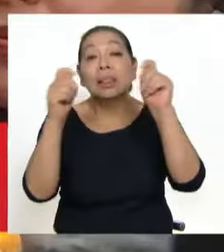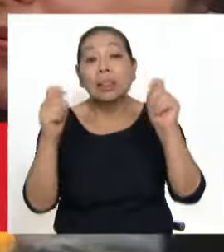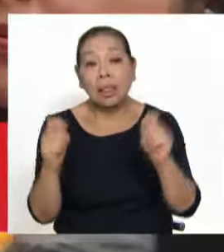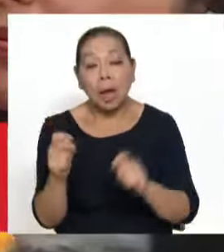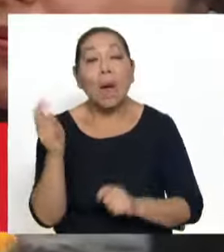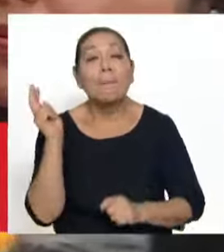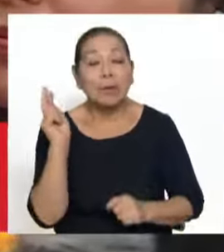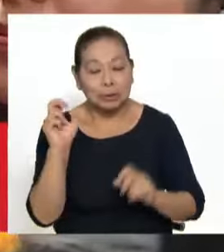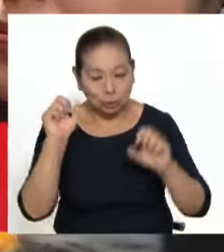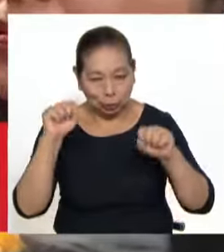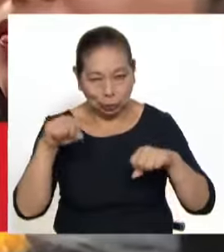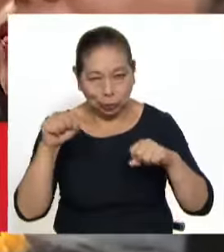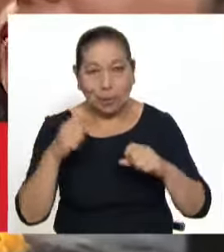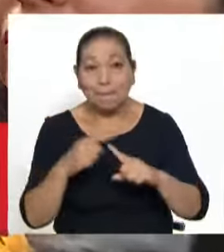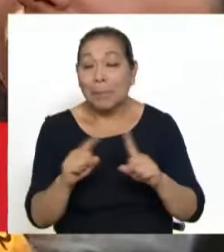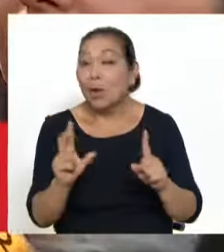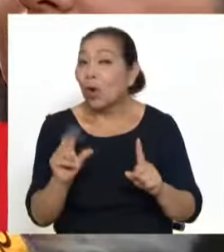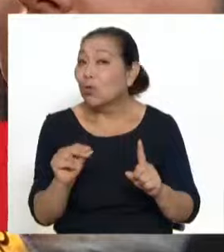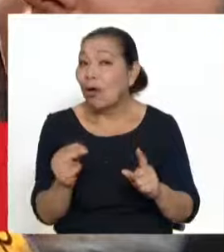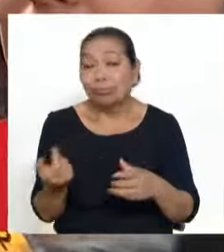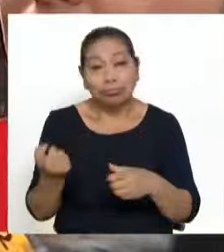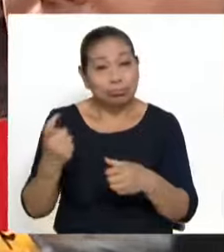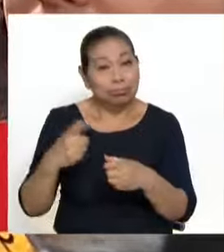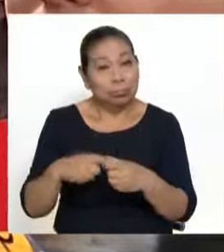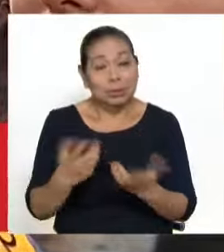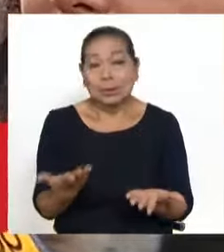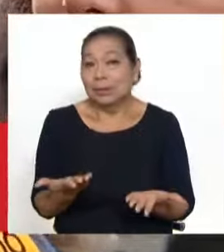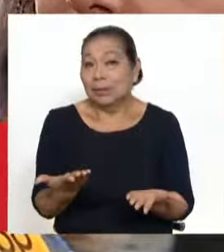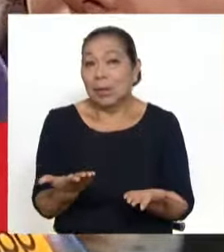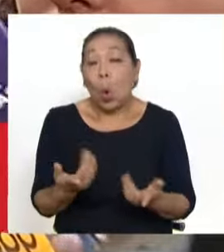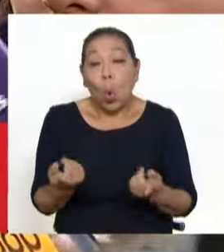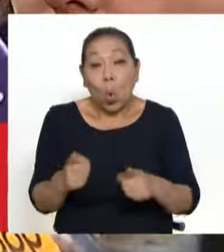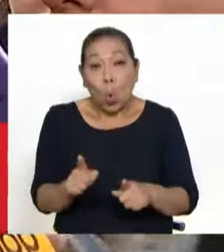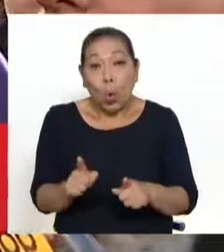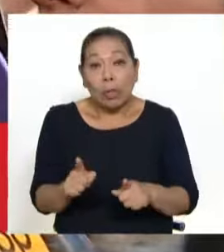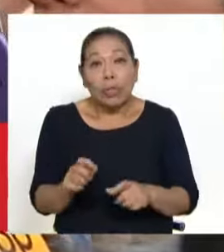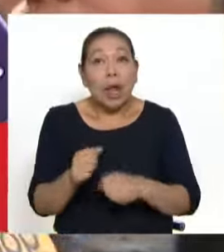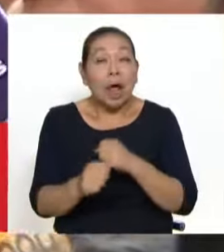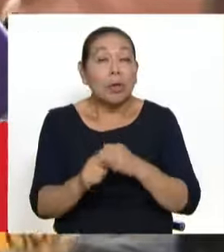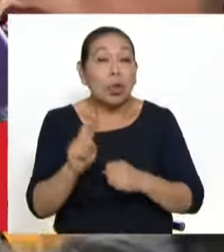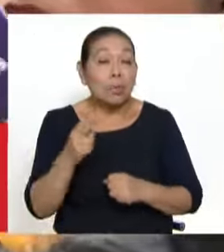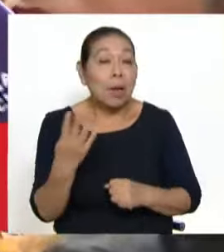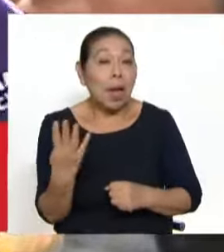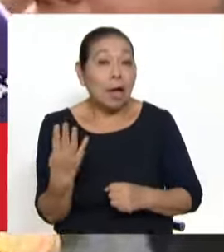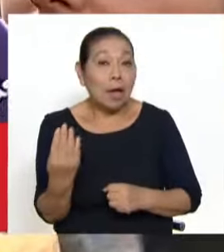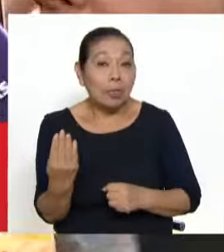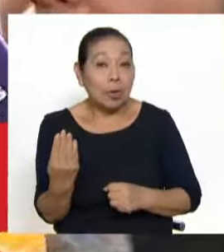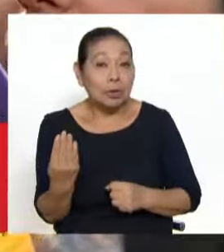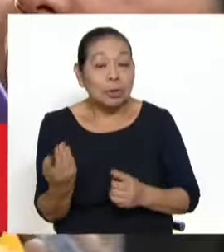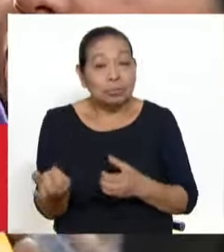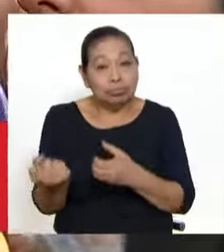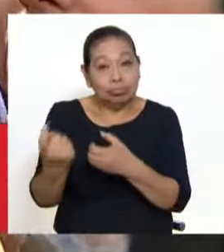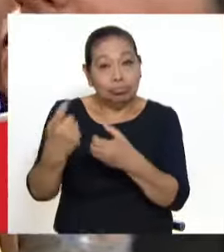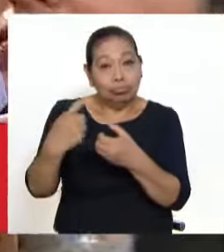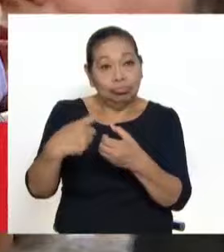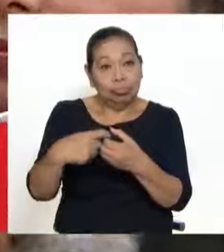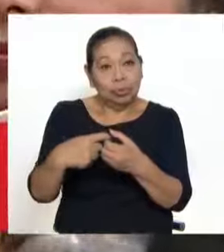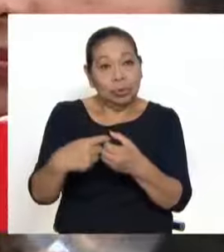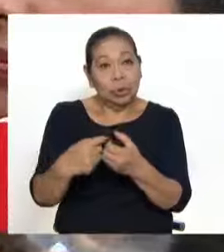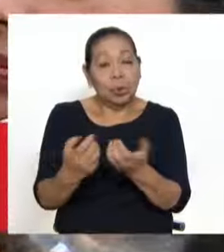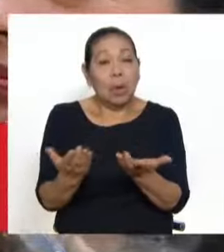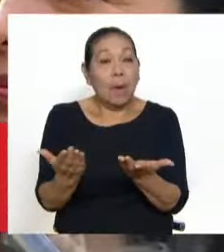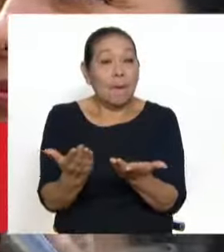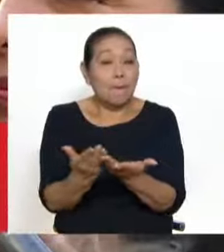de profesores y que no participaron en el momento, en el 2014, en la integración de la